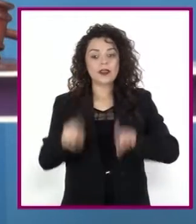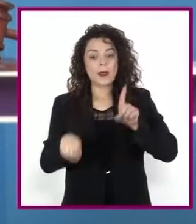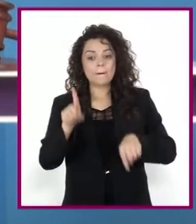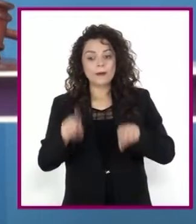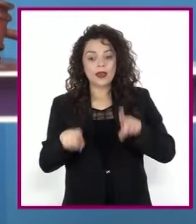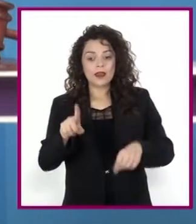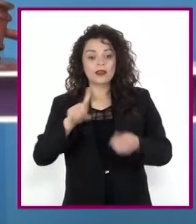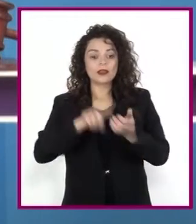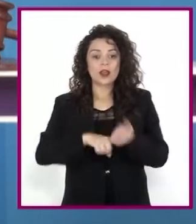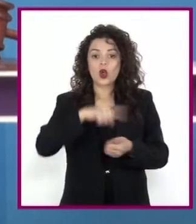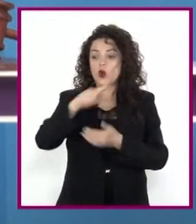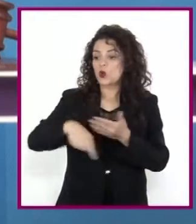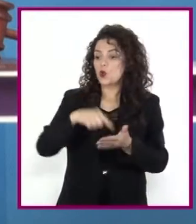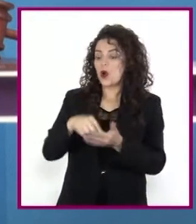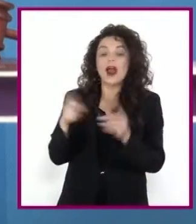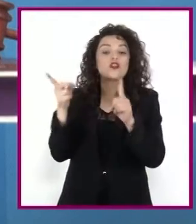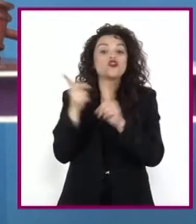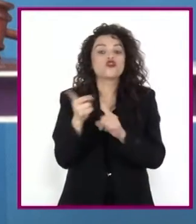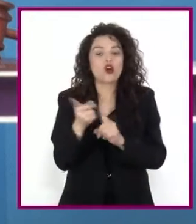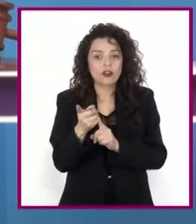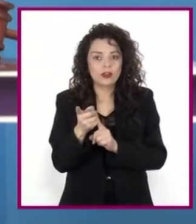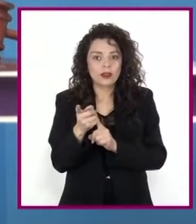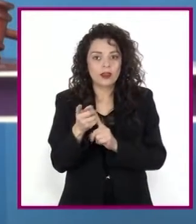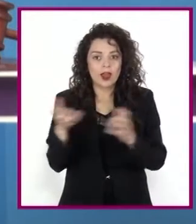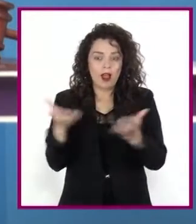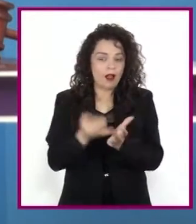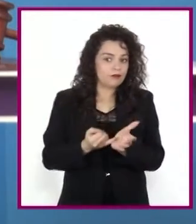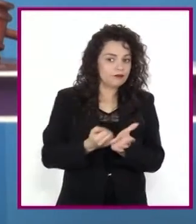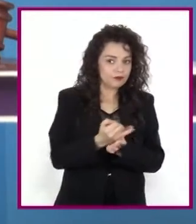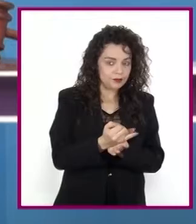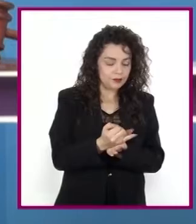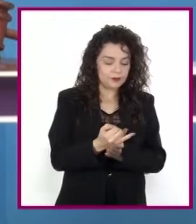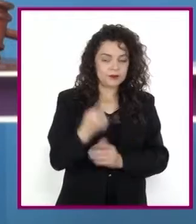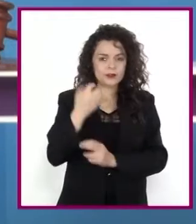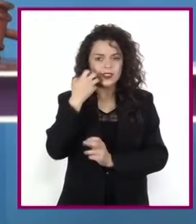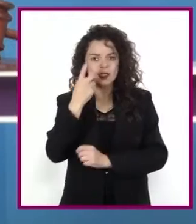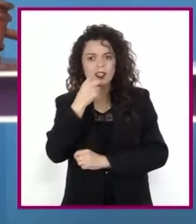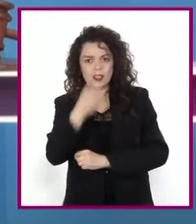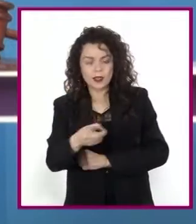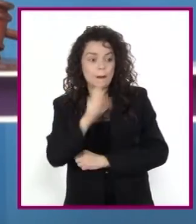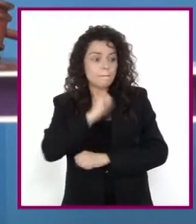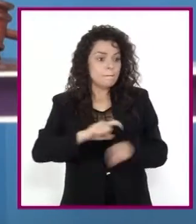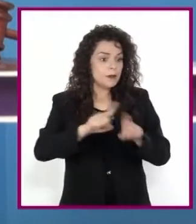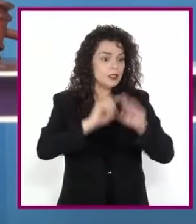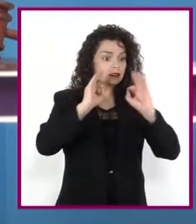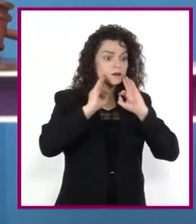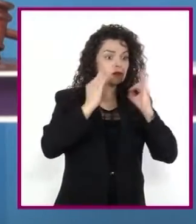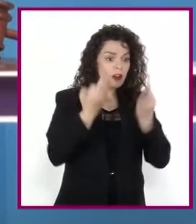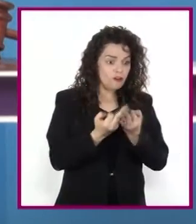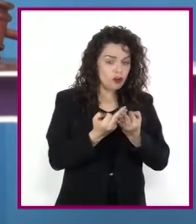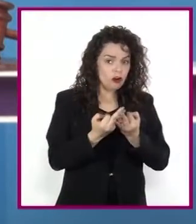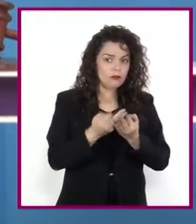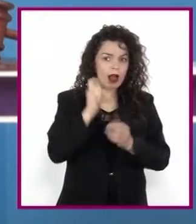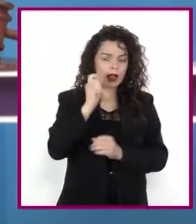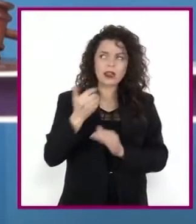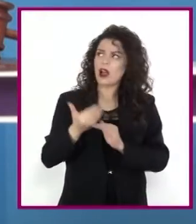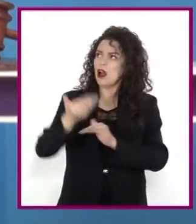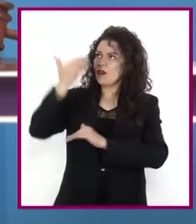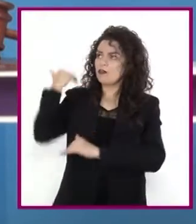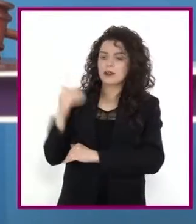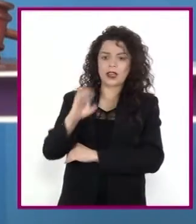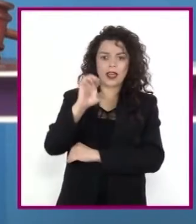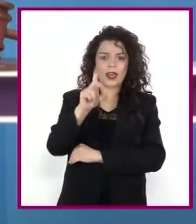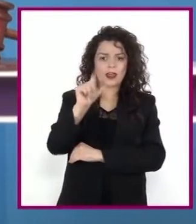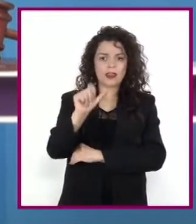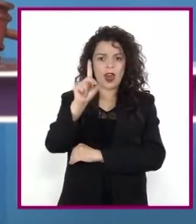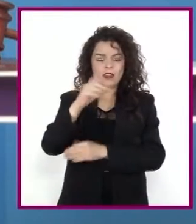en el que se definan. Es decir, no eran considerados de la misma forma durante la Edad Media que en la actualidad, o en